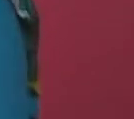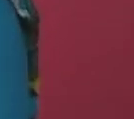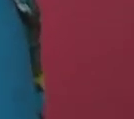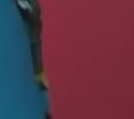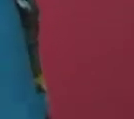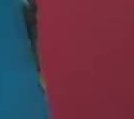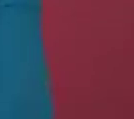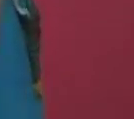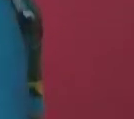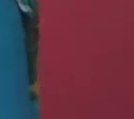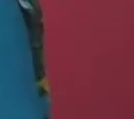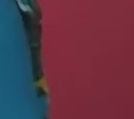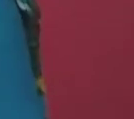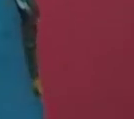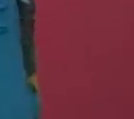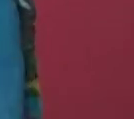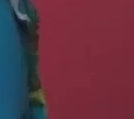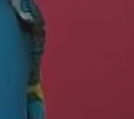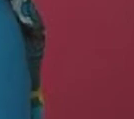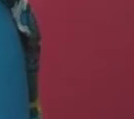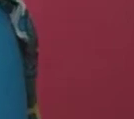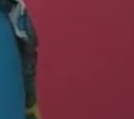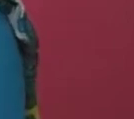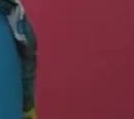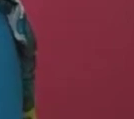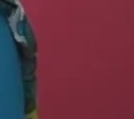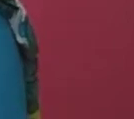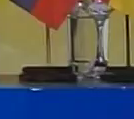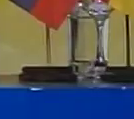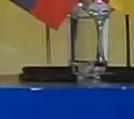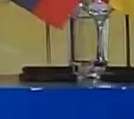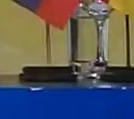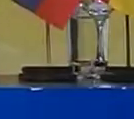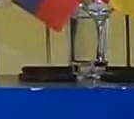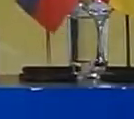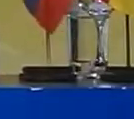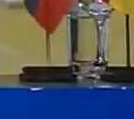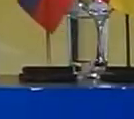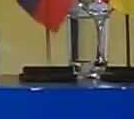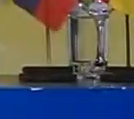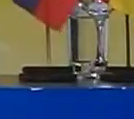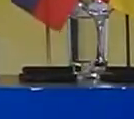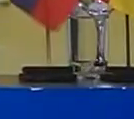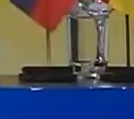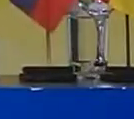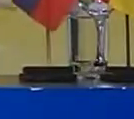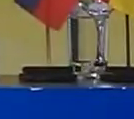a dar bendición hasta que sobreabunde. Que Dios te bendiga. Yeah.